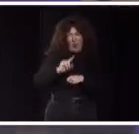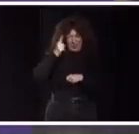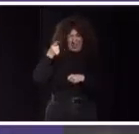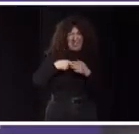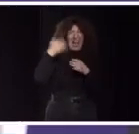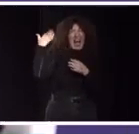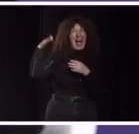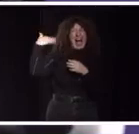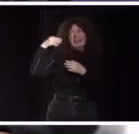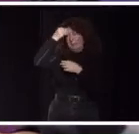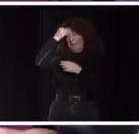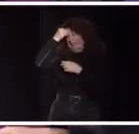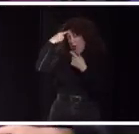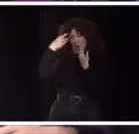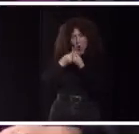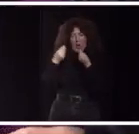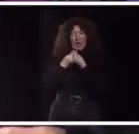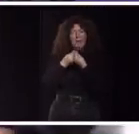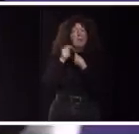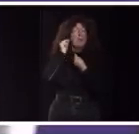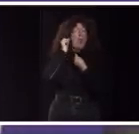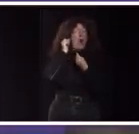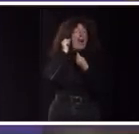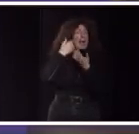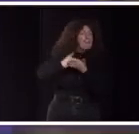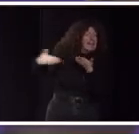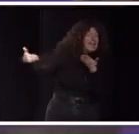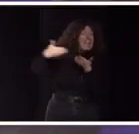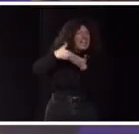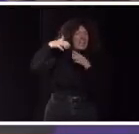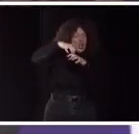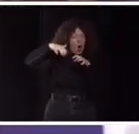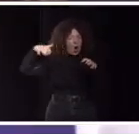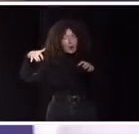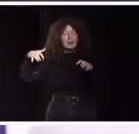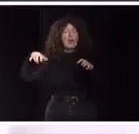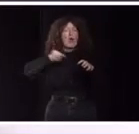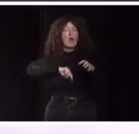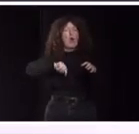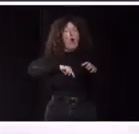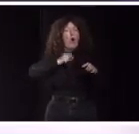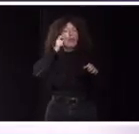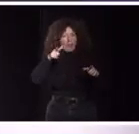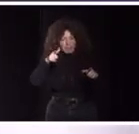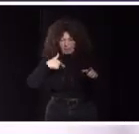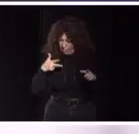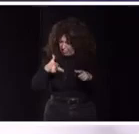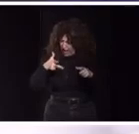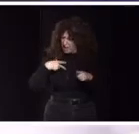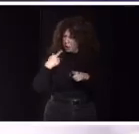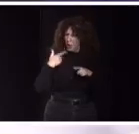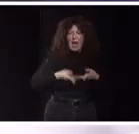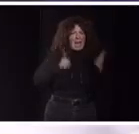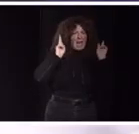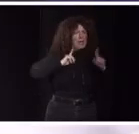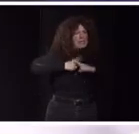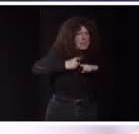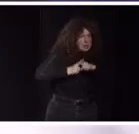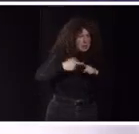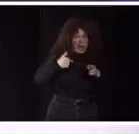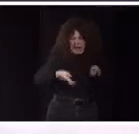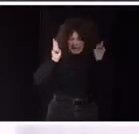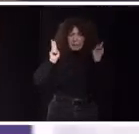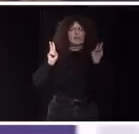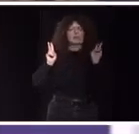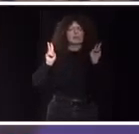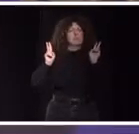era impensable que millones de mujeres en este país tomasen conciencia de que tenían derecho a la libertad sexual y a ejercer su derecho